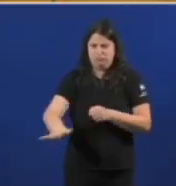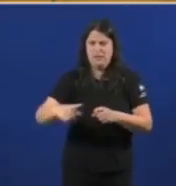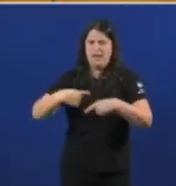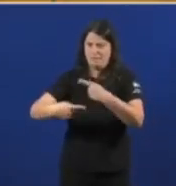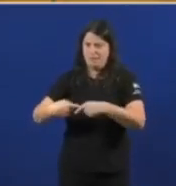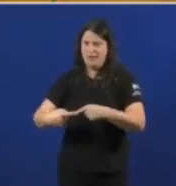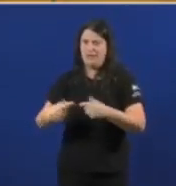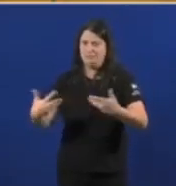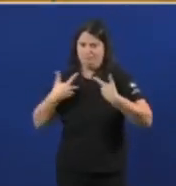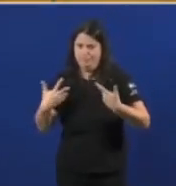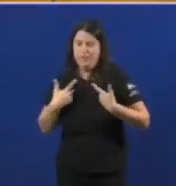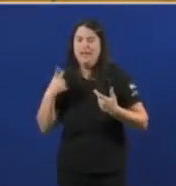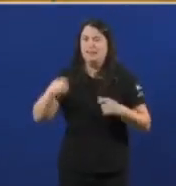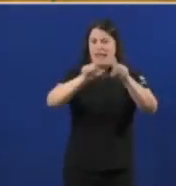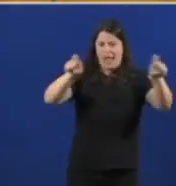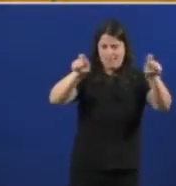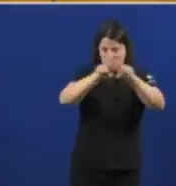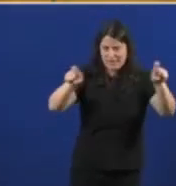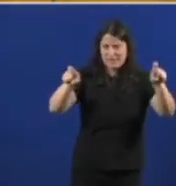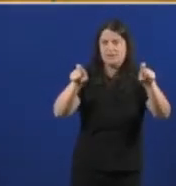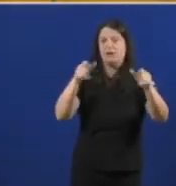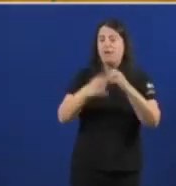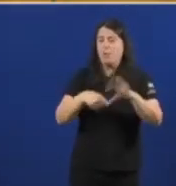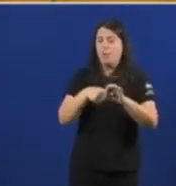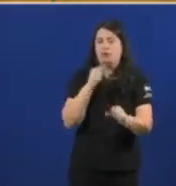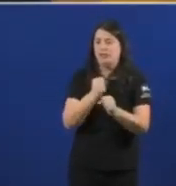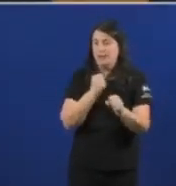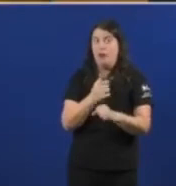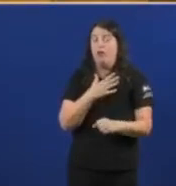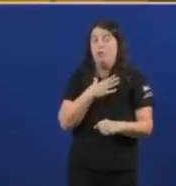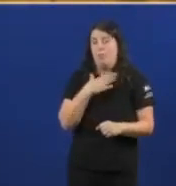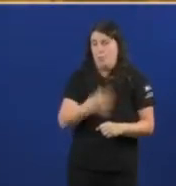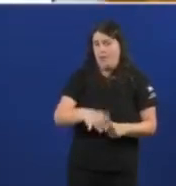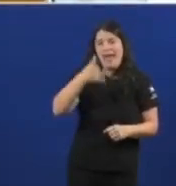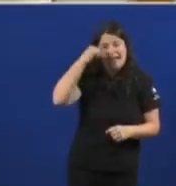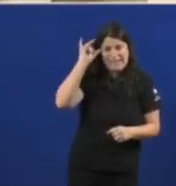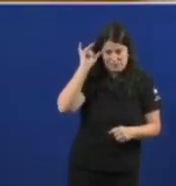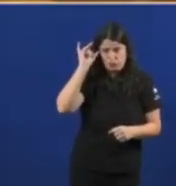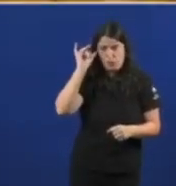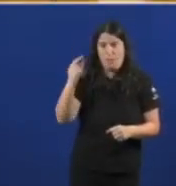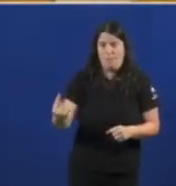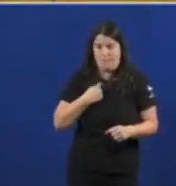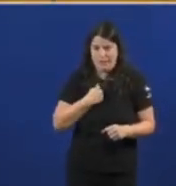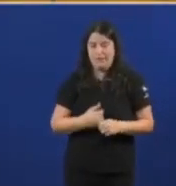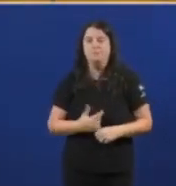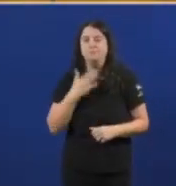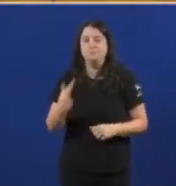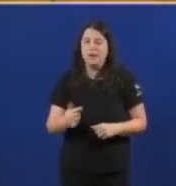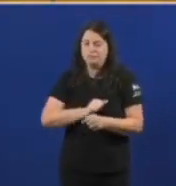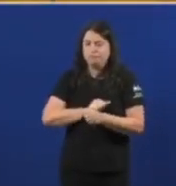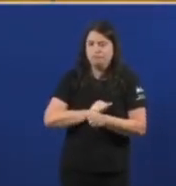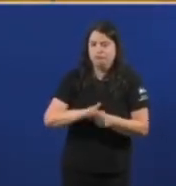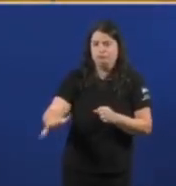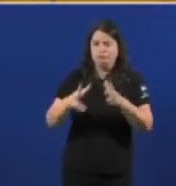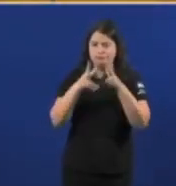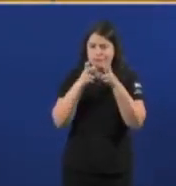para as empresas e está deixando miles de empregos en risco. E isto, ademais, ten un efecto devastador que impacta